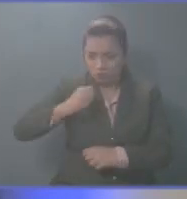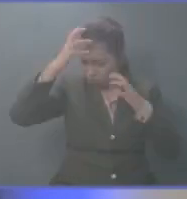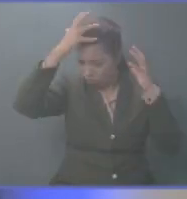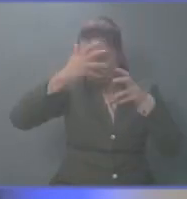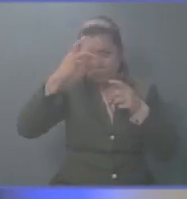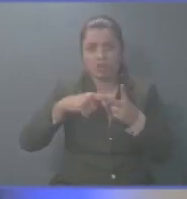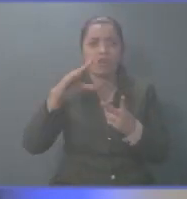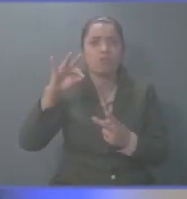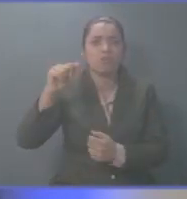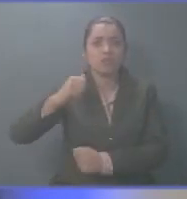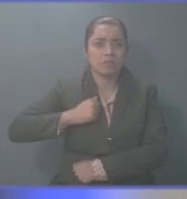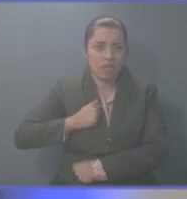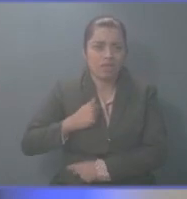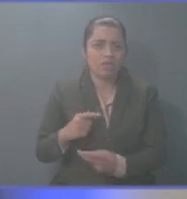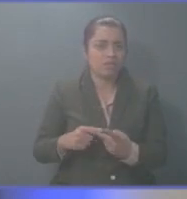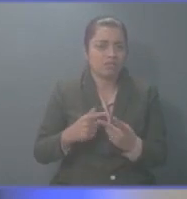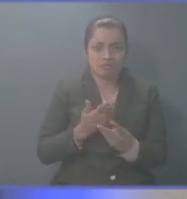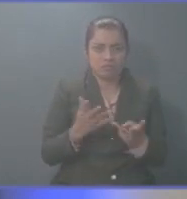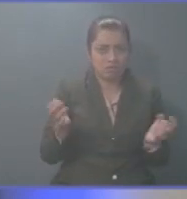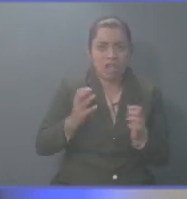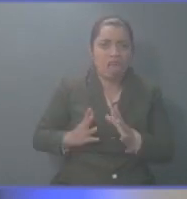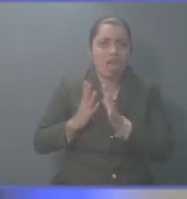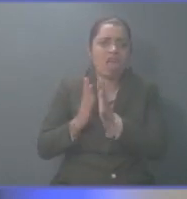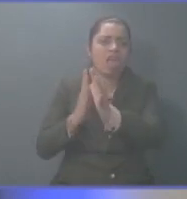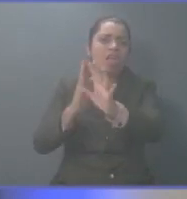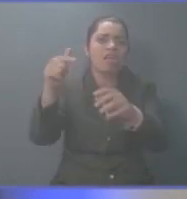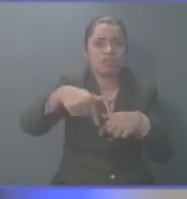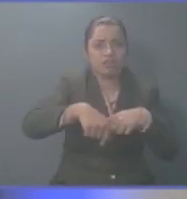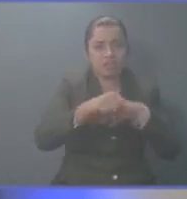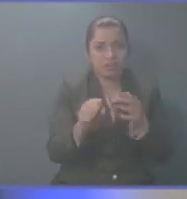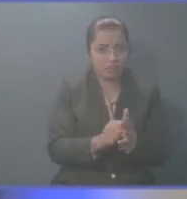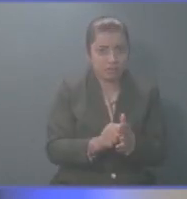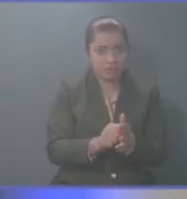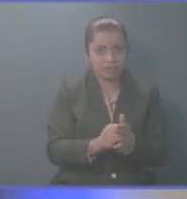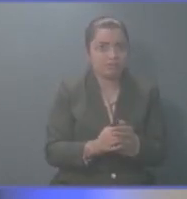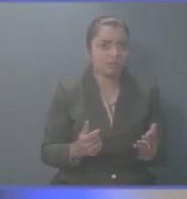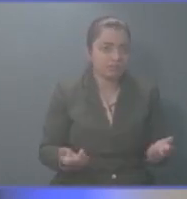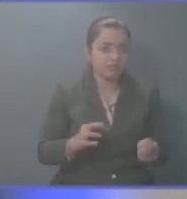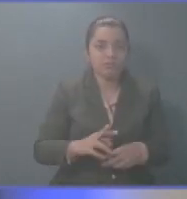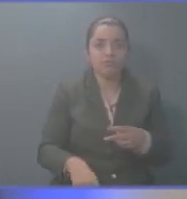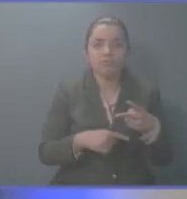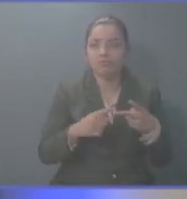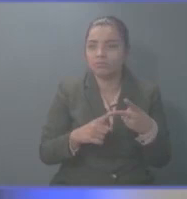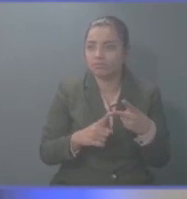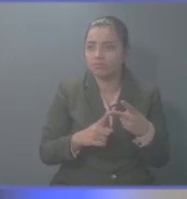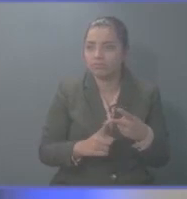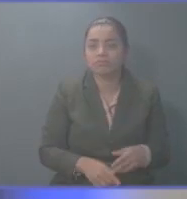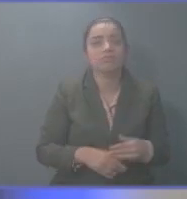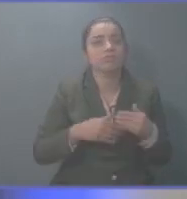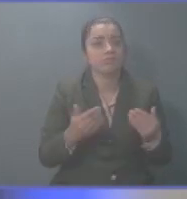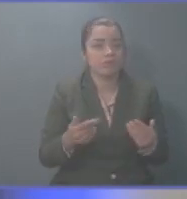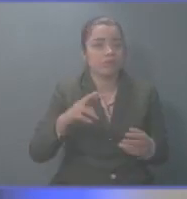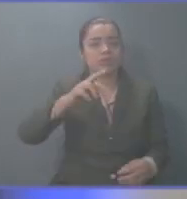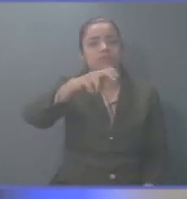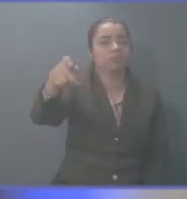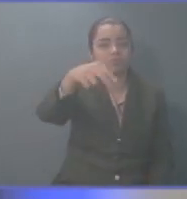Armada, las unidades élites de la Fuerza Armada no tenían que ingresar a la Asamblea Legislativa de esa manera. Luego se sienta en la